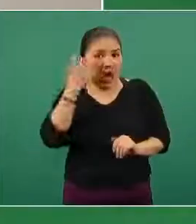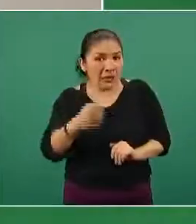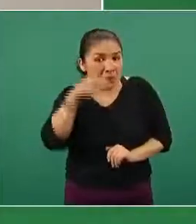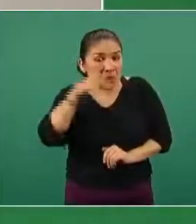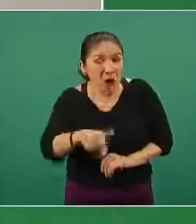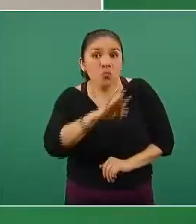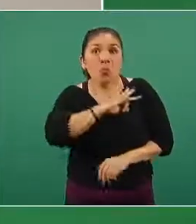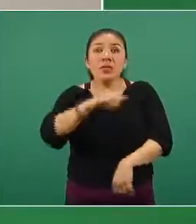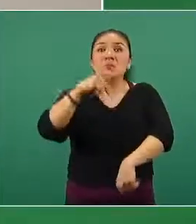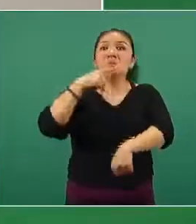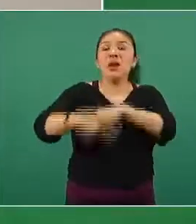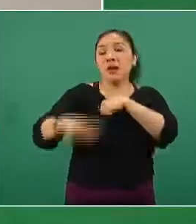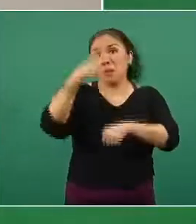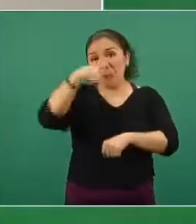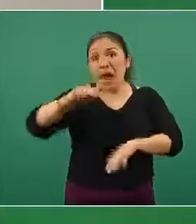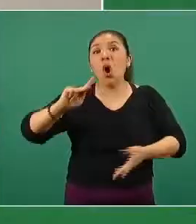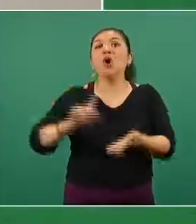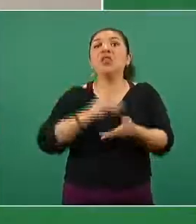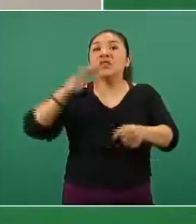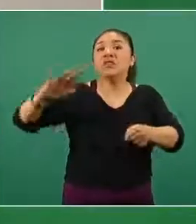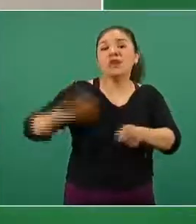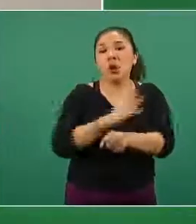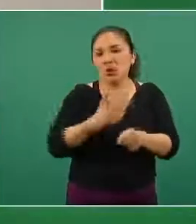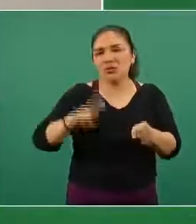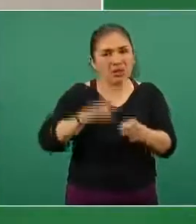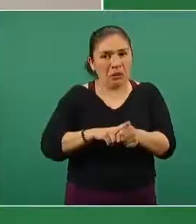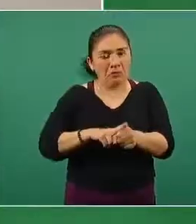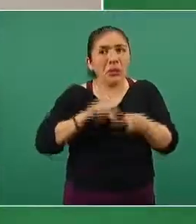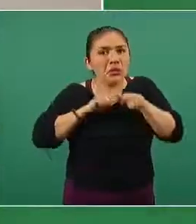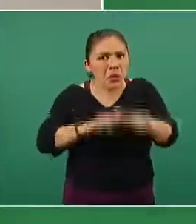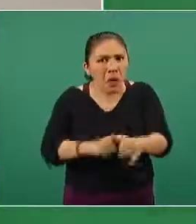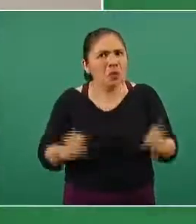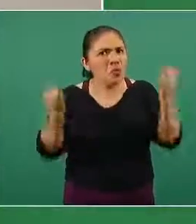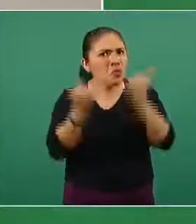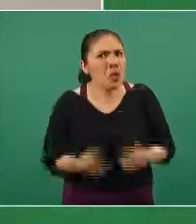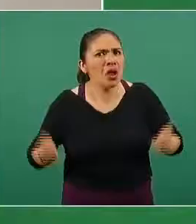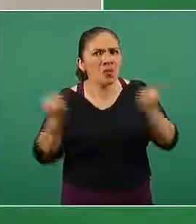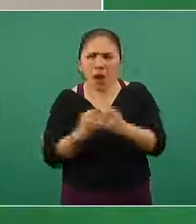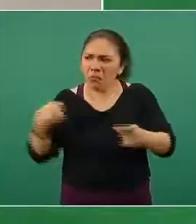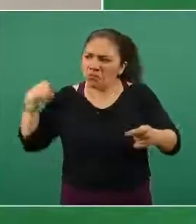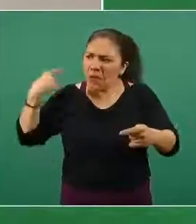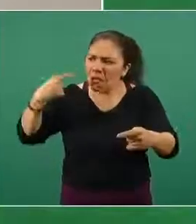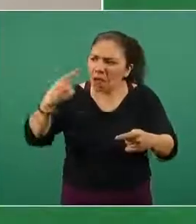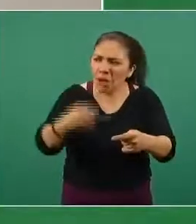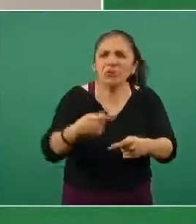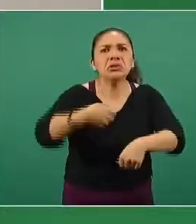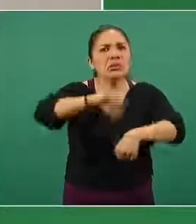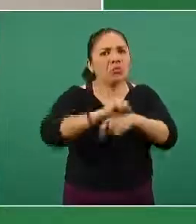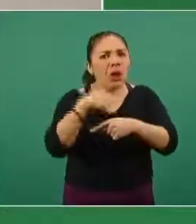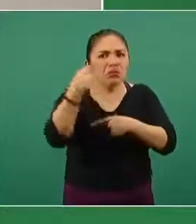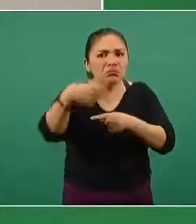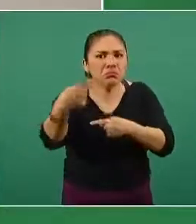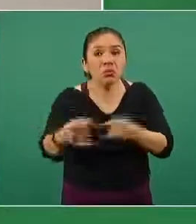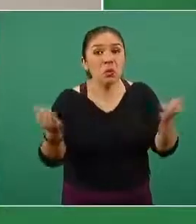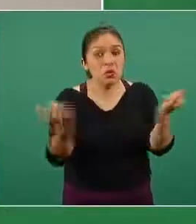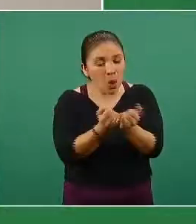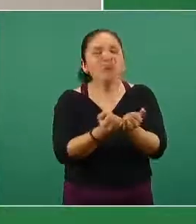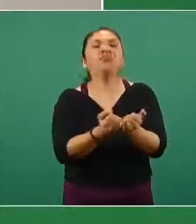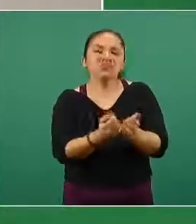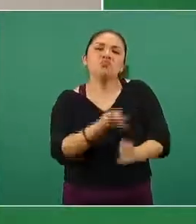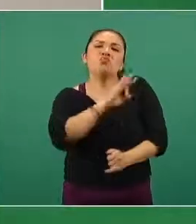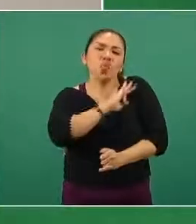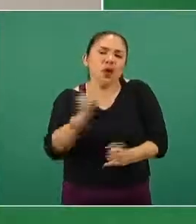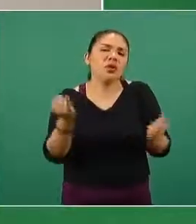represente un riesgo de saturación. Si eso se mantiene, si eso continúa sucediendo en siguientes semanas, de seguro entonces ellos